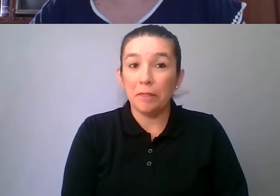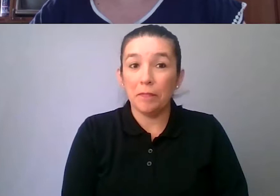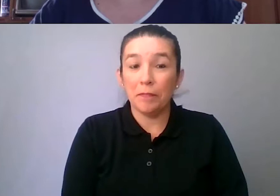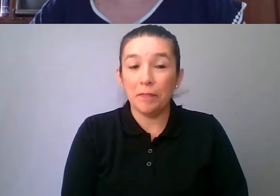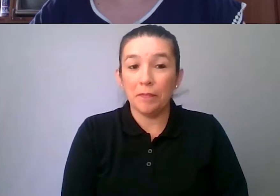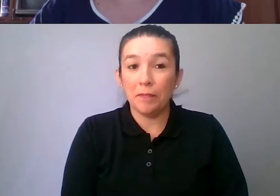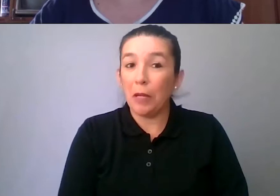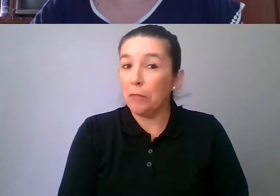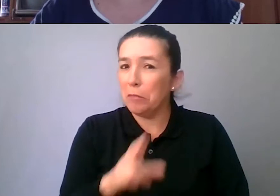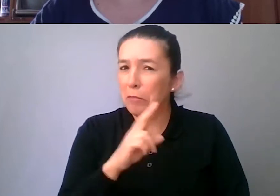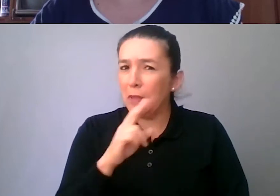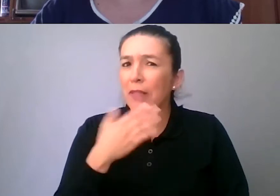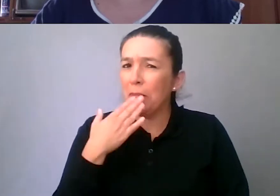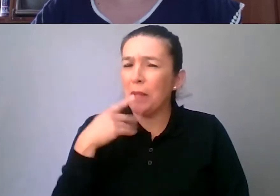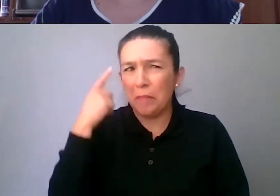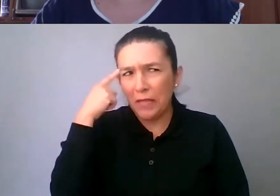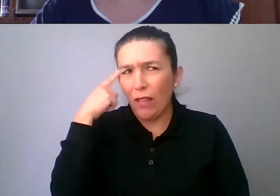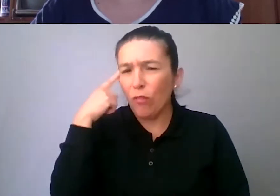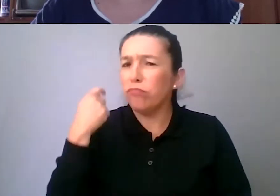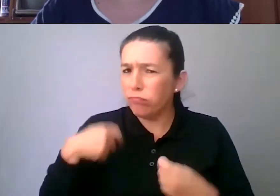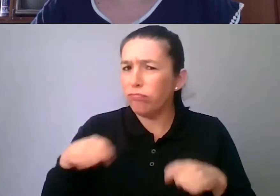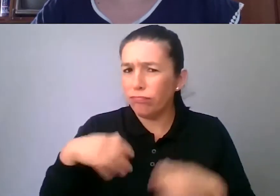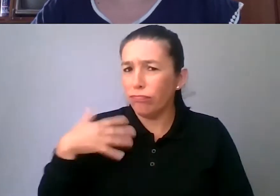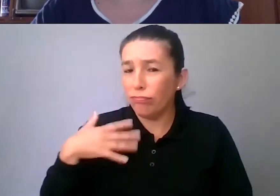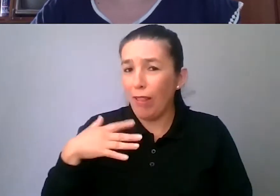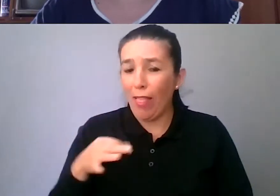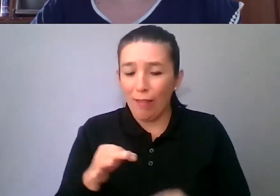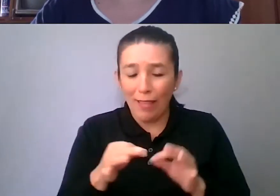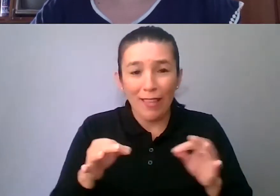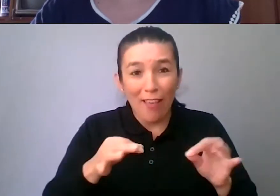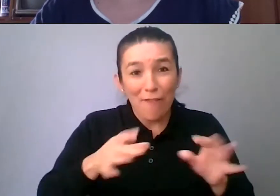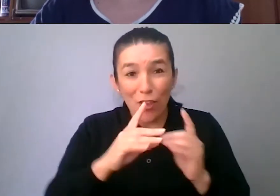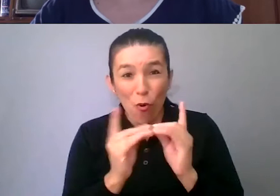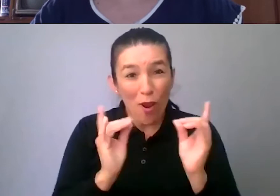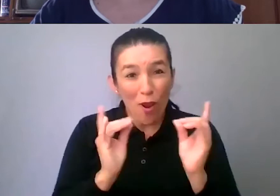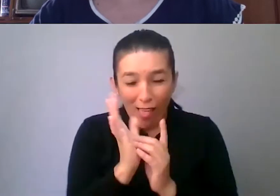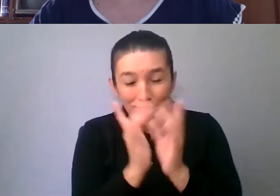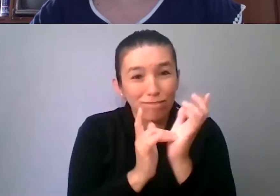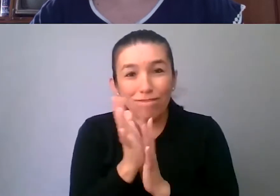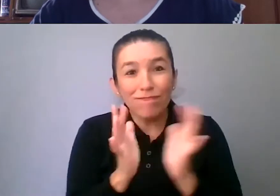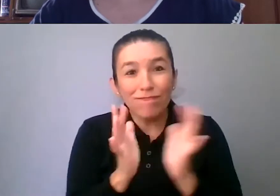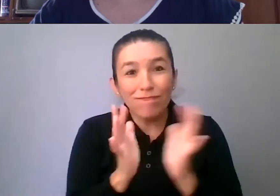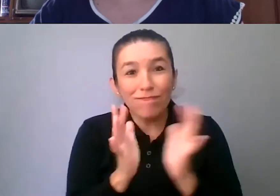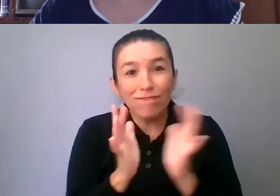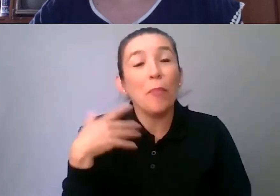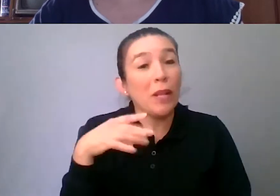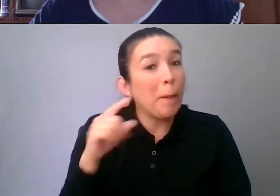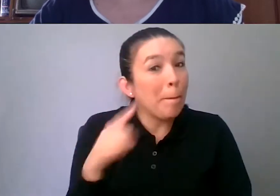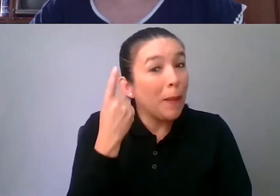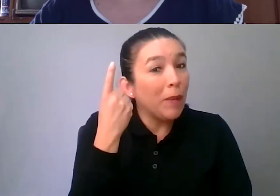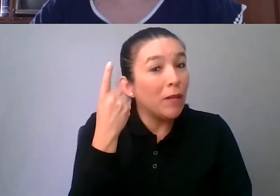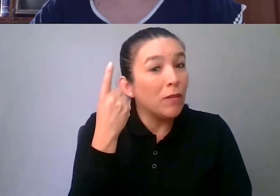Respondiendo un poco, tratando de darle valor a las figuras de hilo, lo primero que hay que mencionar es que